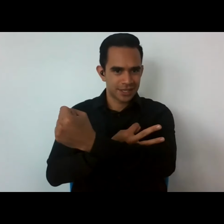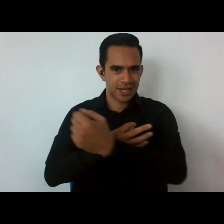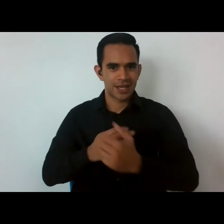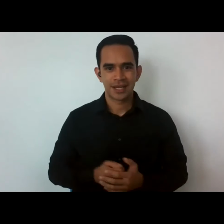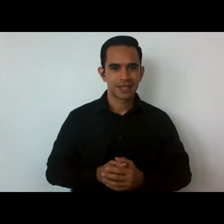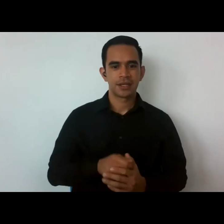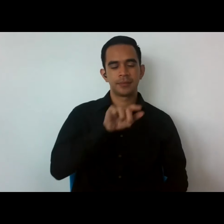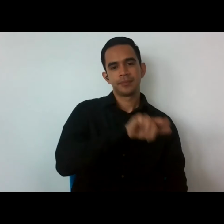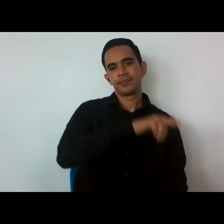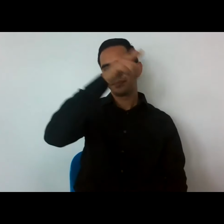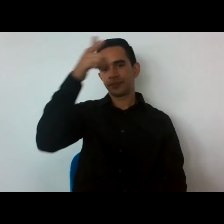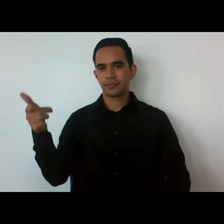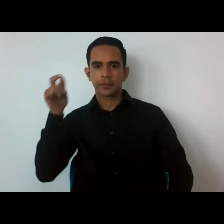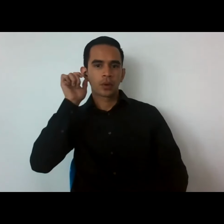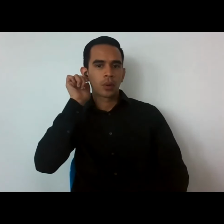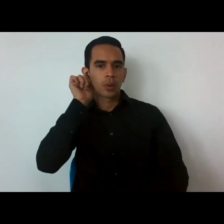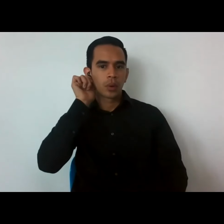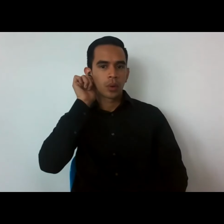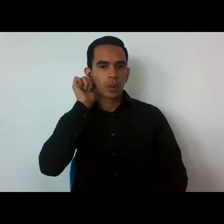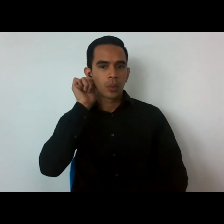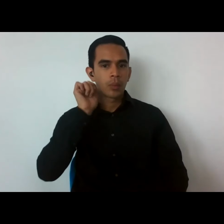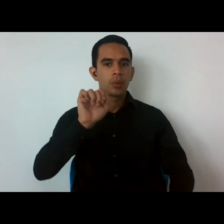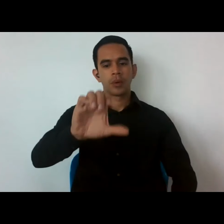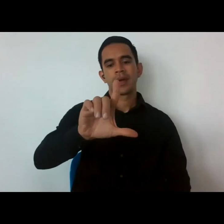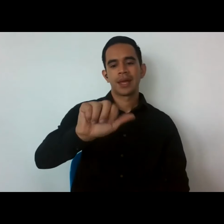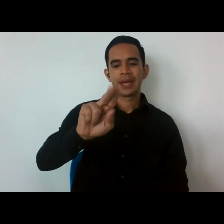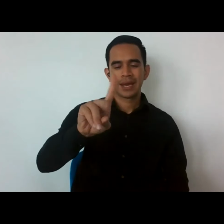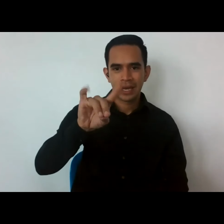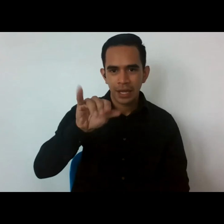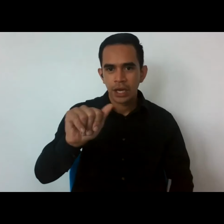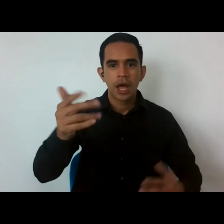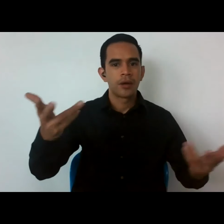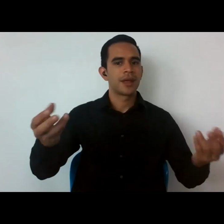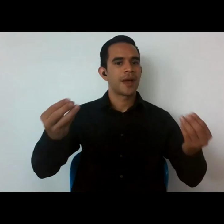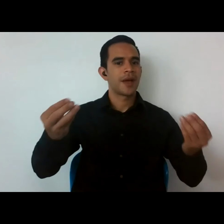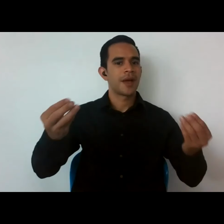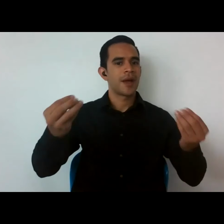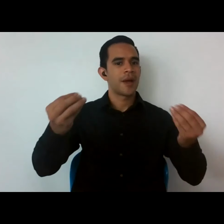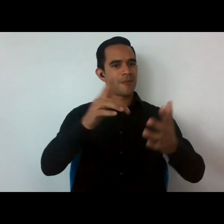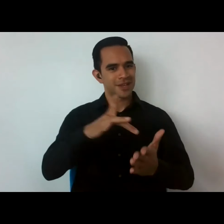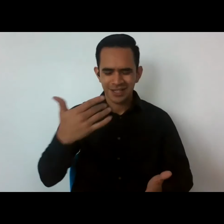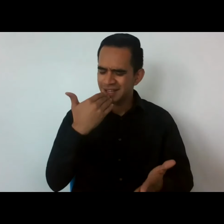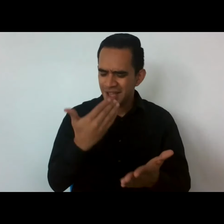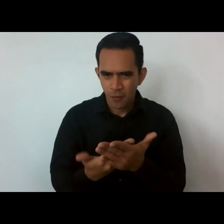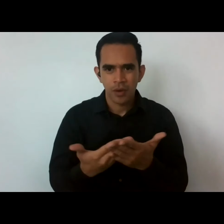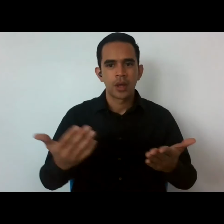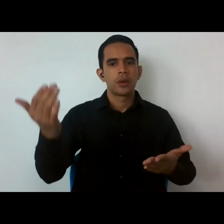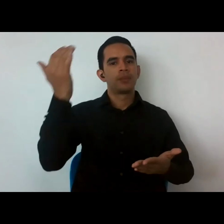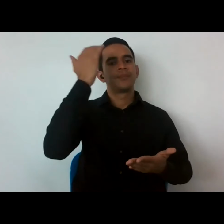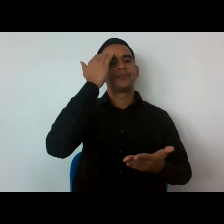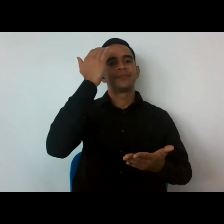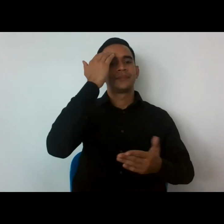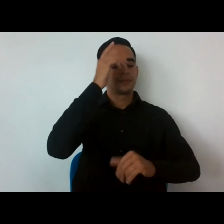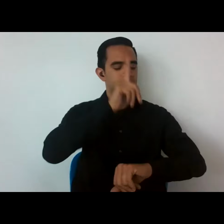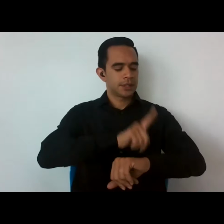Leiva, por sus aportes. Creo que todos tomamos nota de cómo reaccionar, cómo tomarnos ese tiempo y